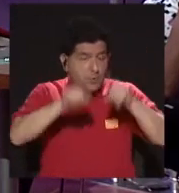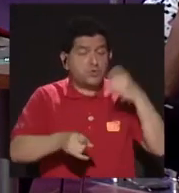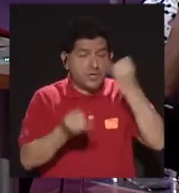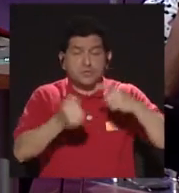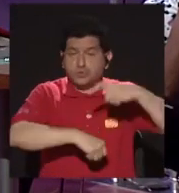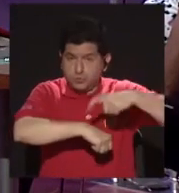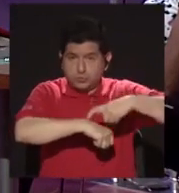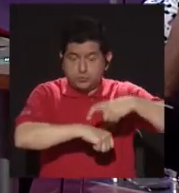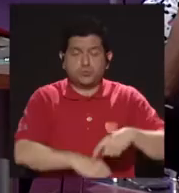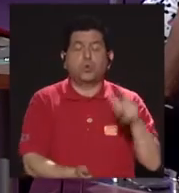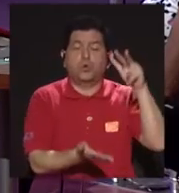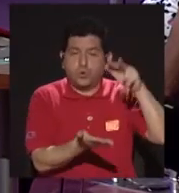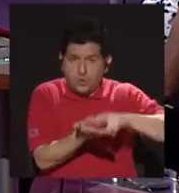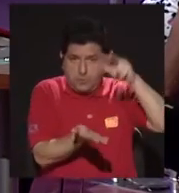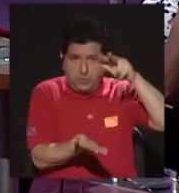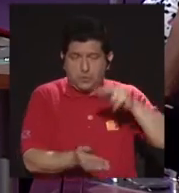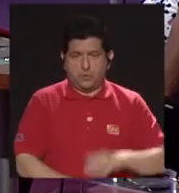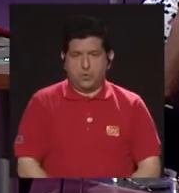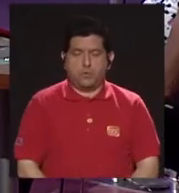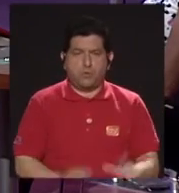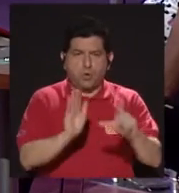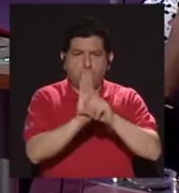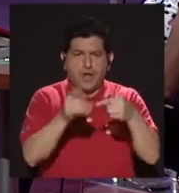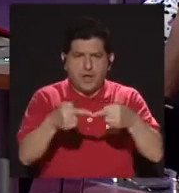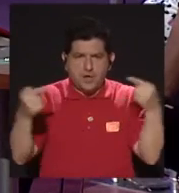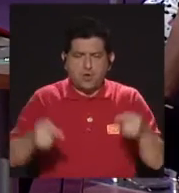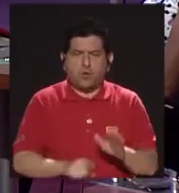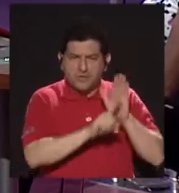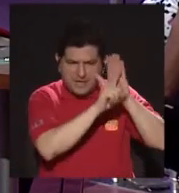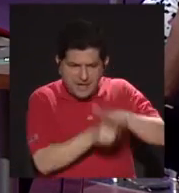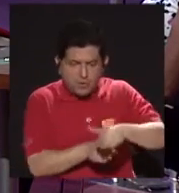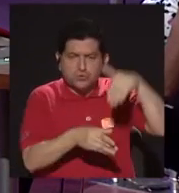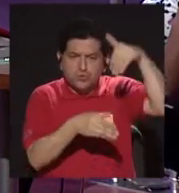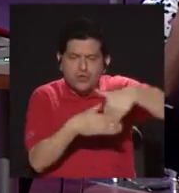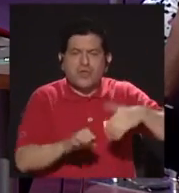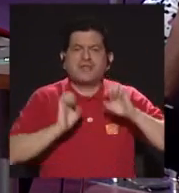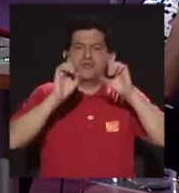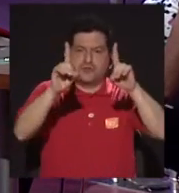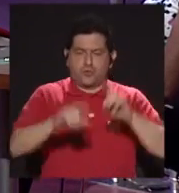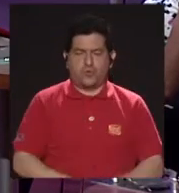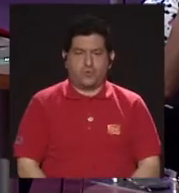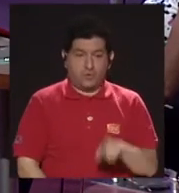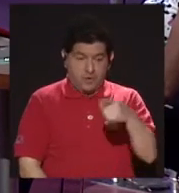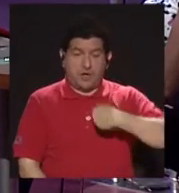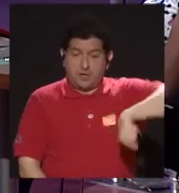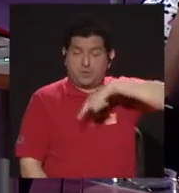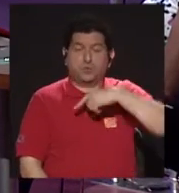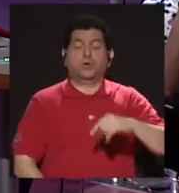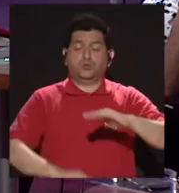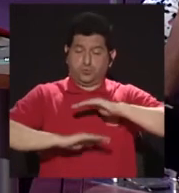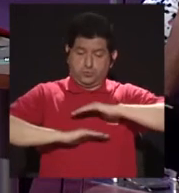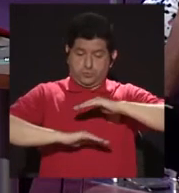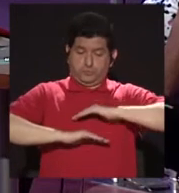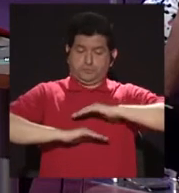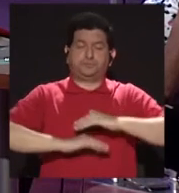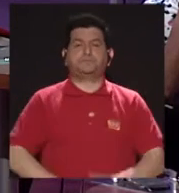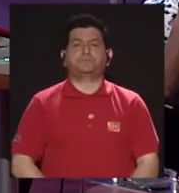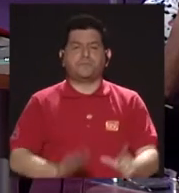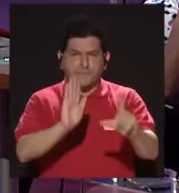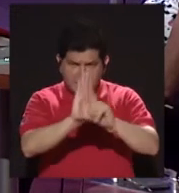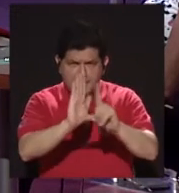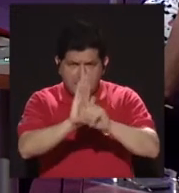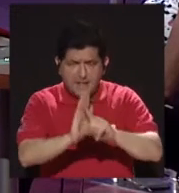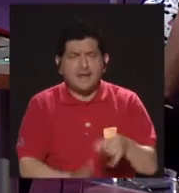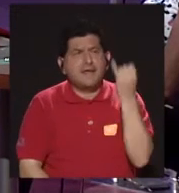es que fue aprobada la ley contra el acoso en la educación eso nos tiene muy satisfechos esa ley fue